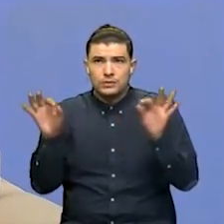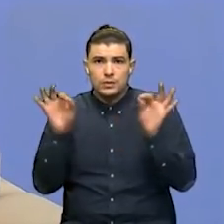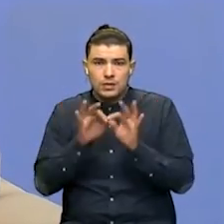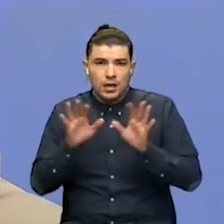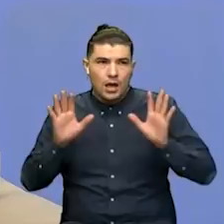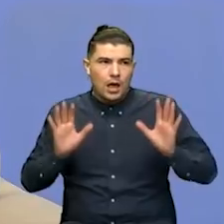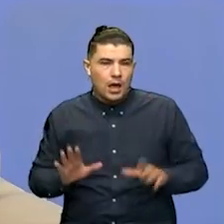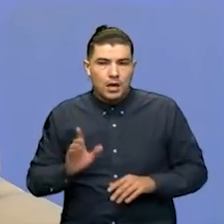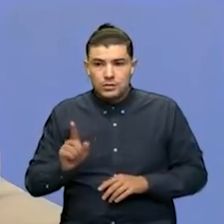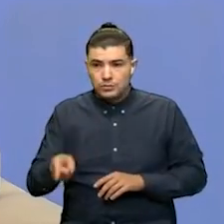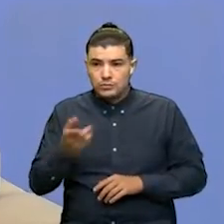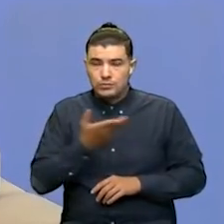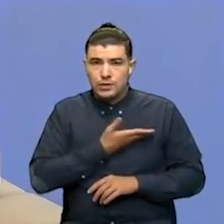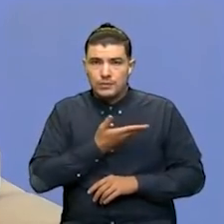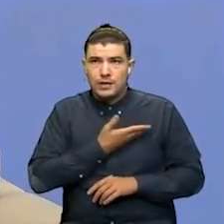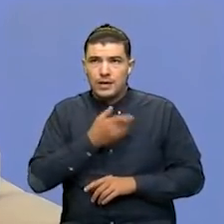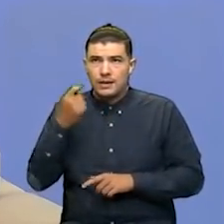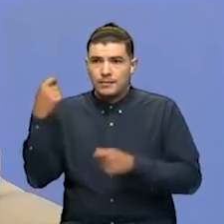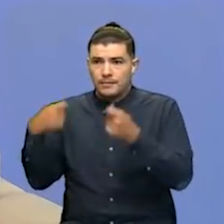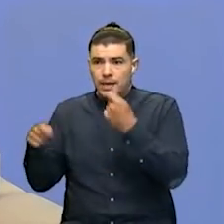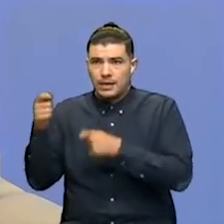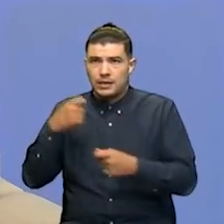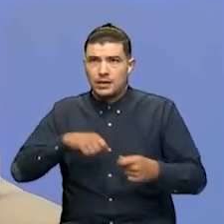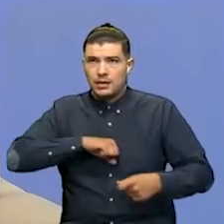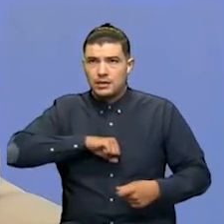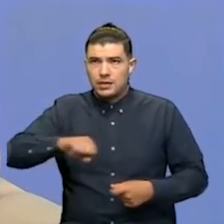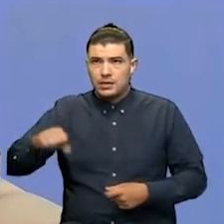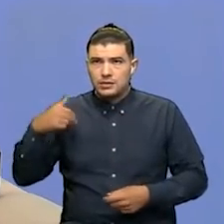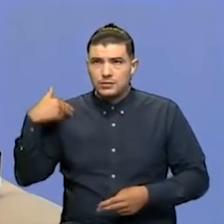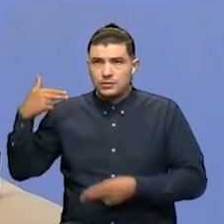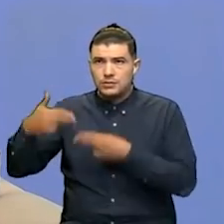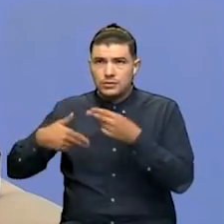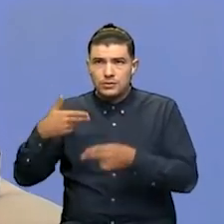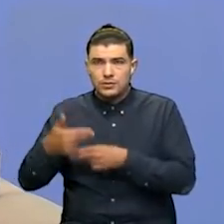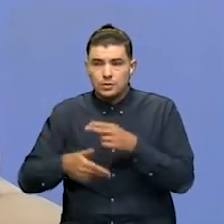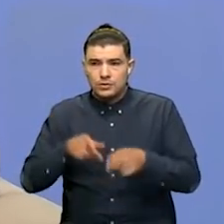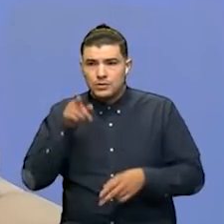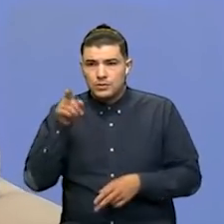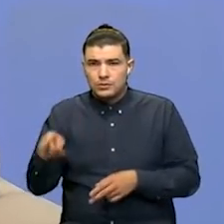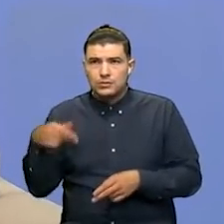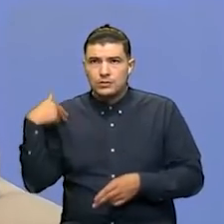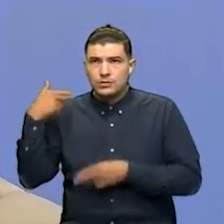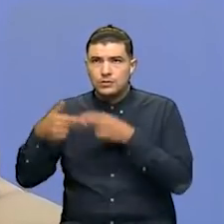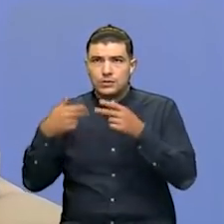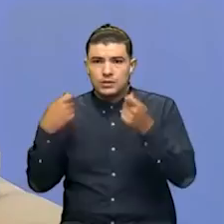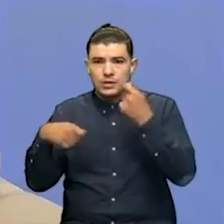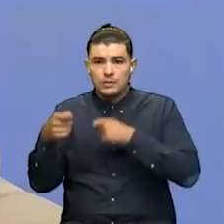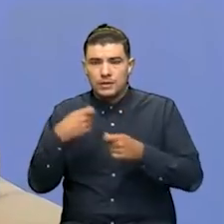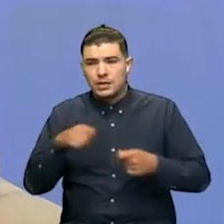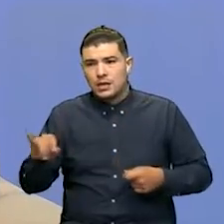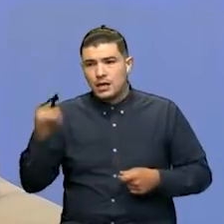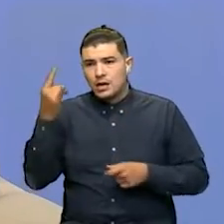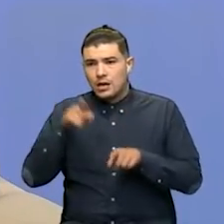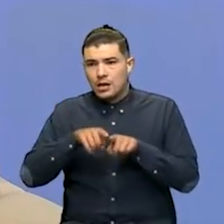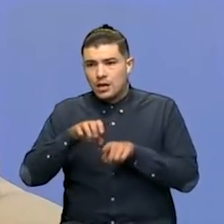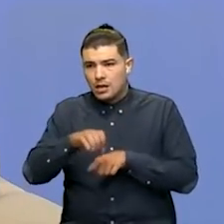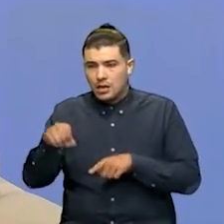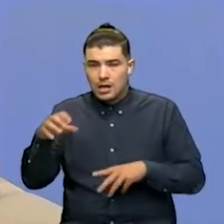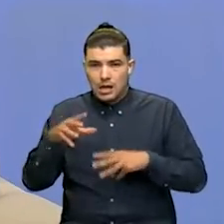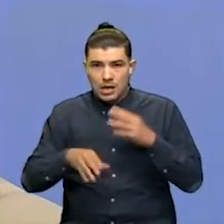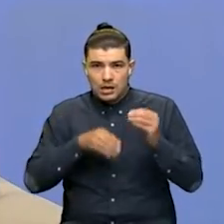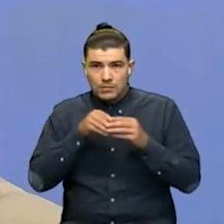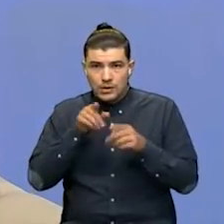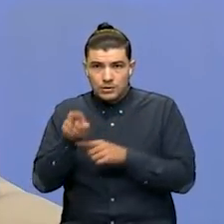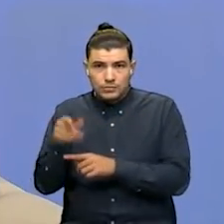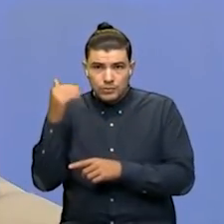que la madre coja y venda los derechos sucesorales de esa herencia, se los venda a alguno de los hermanos. Así ella no aparecería